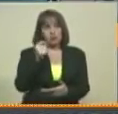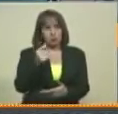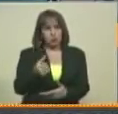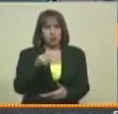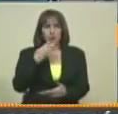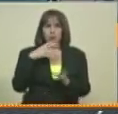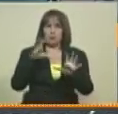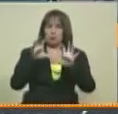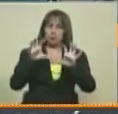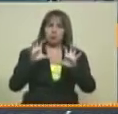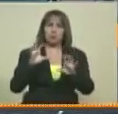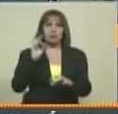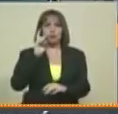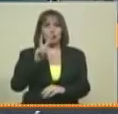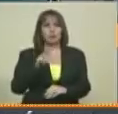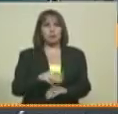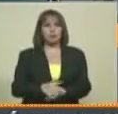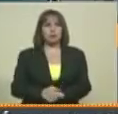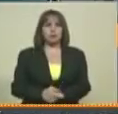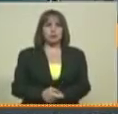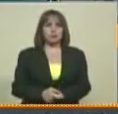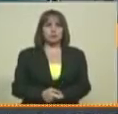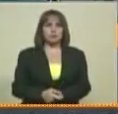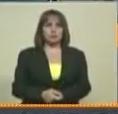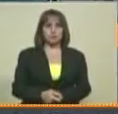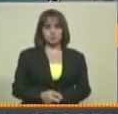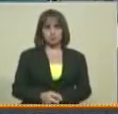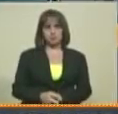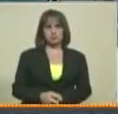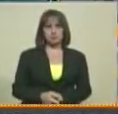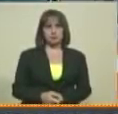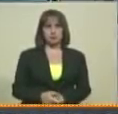humor. ¿Estamos listos? Carlos Puebla, adelante.